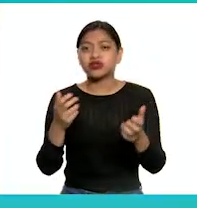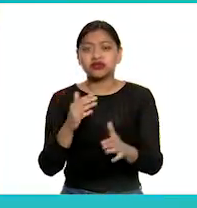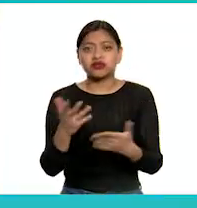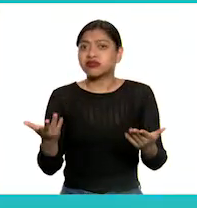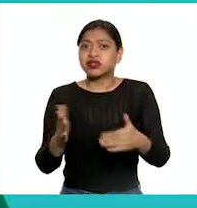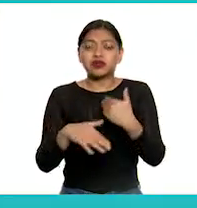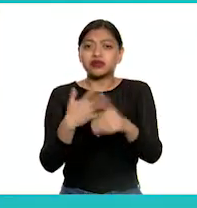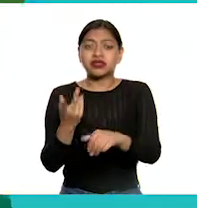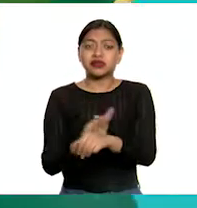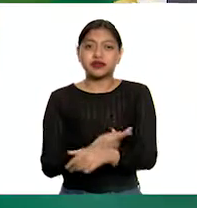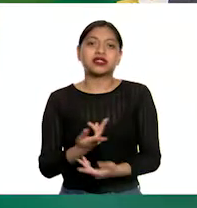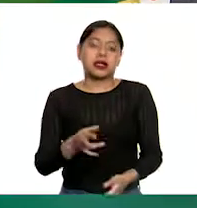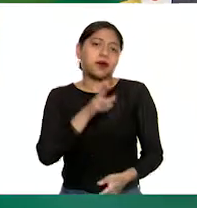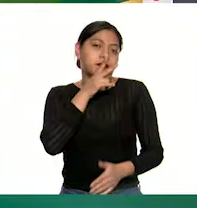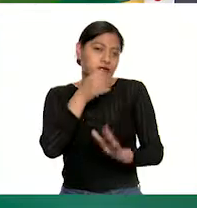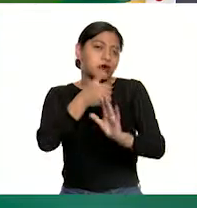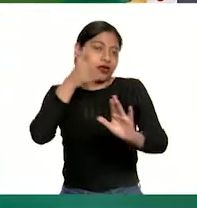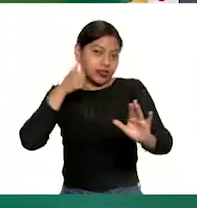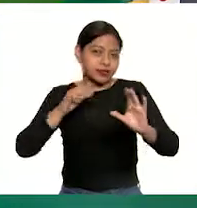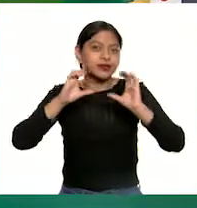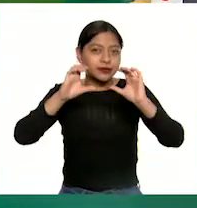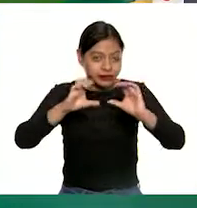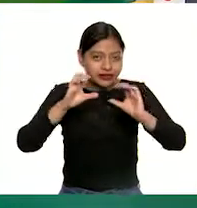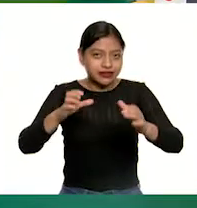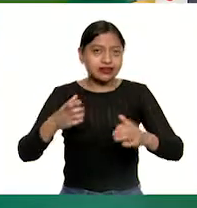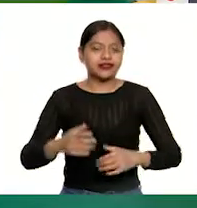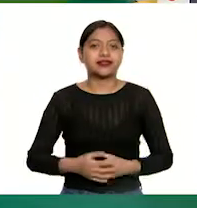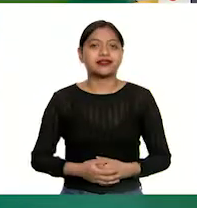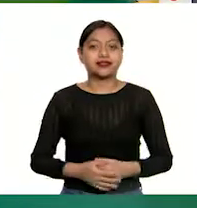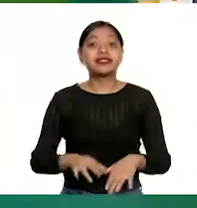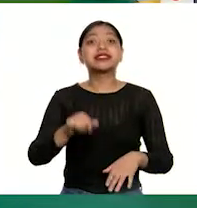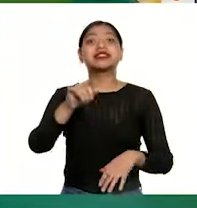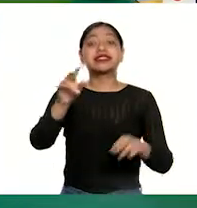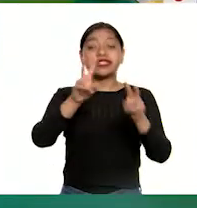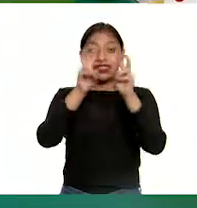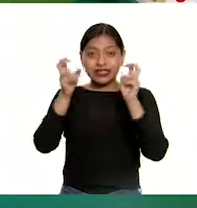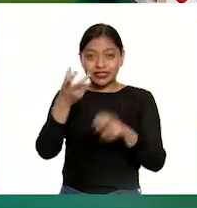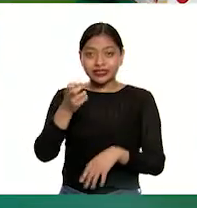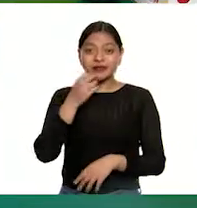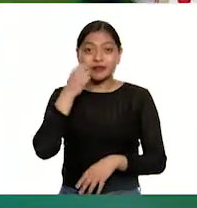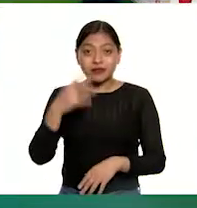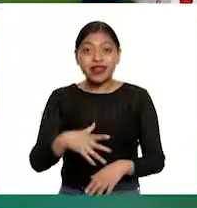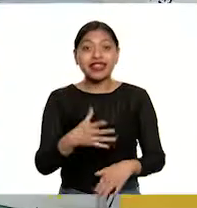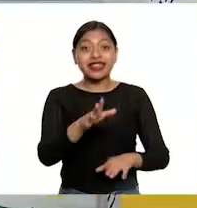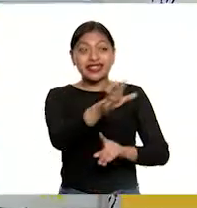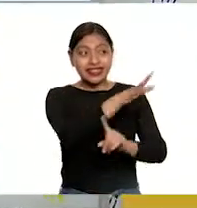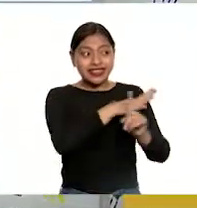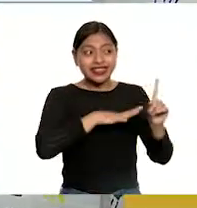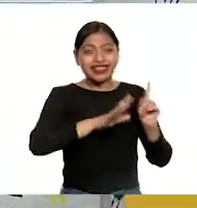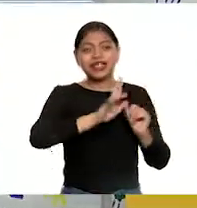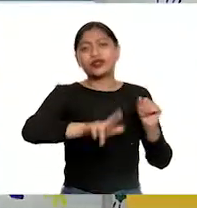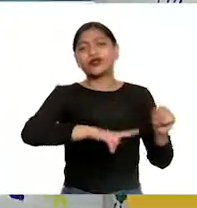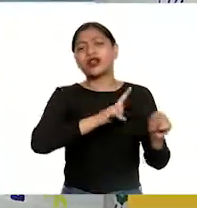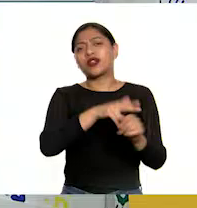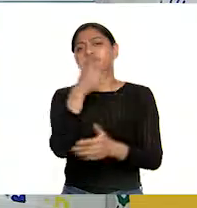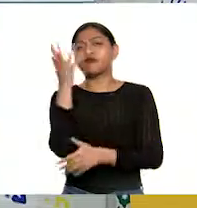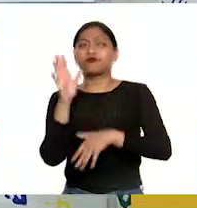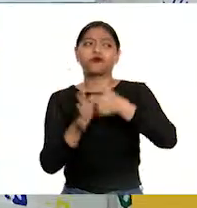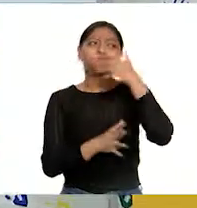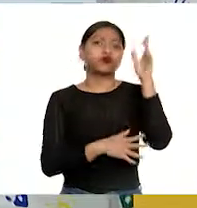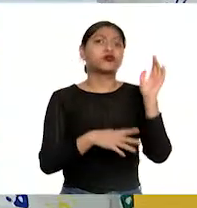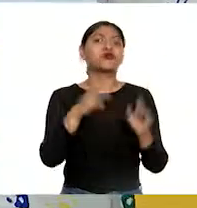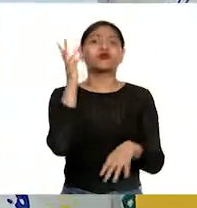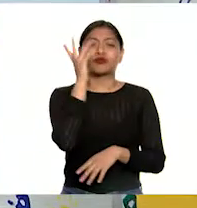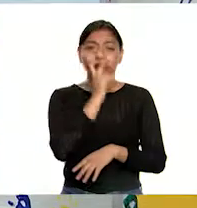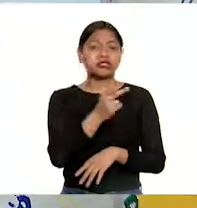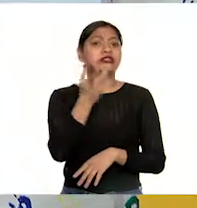cuidarla. Ay, Qué creativos, padres, ¿verdad? Sí, qué padres los temas. Y ese de la naturaleza me parece interesantísimo, ¿eh? Fabuloso,